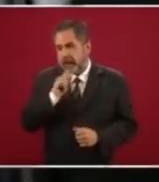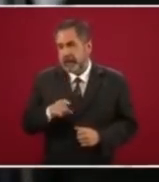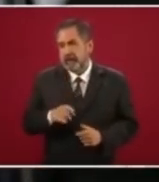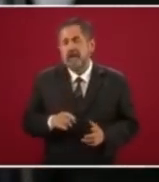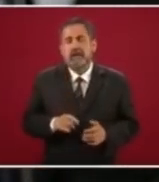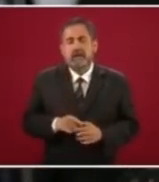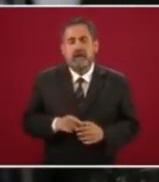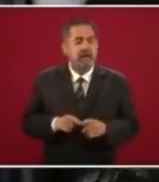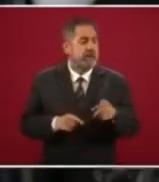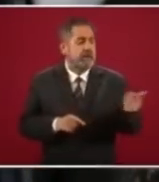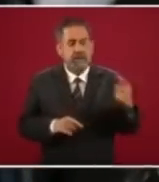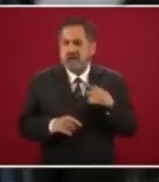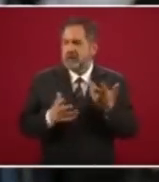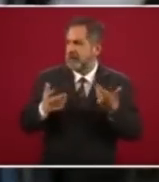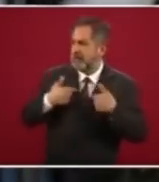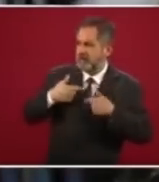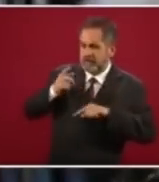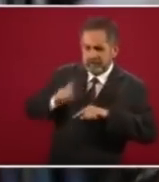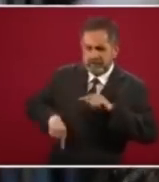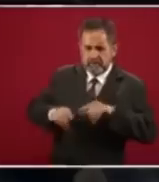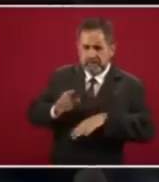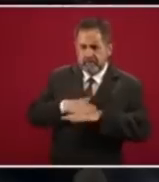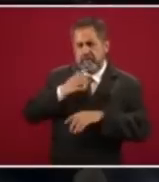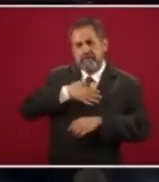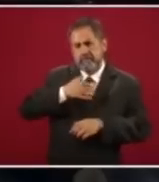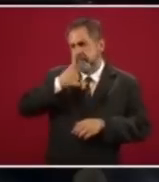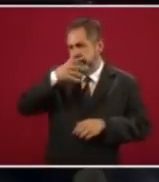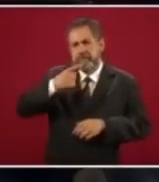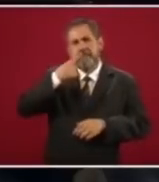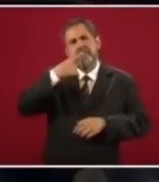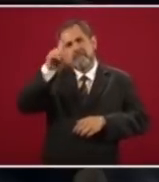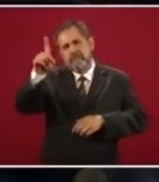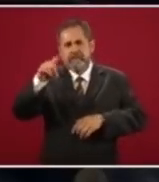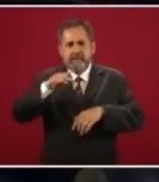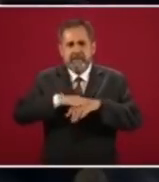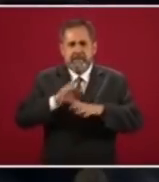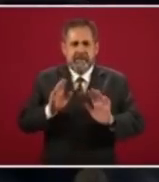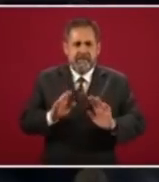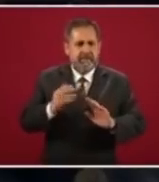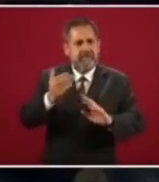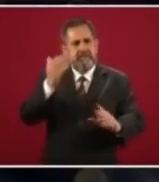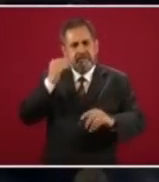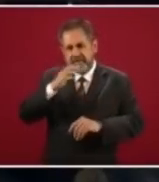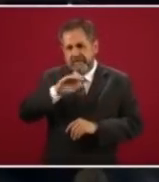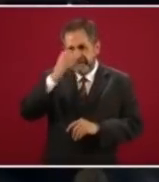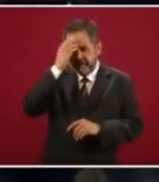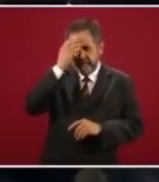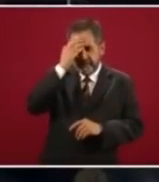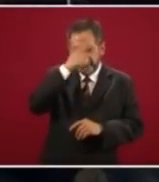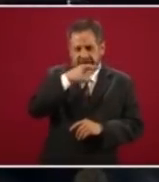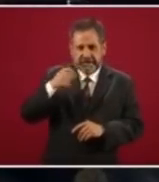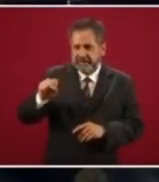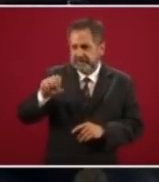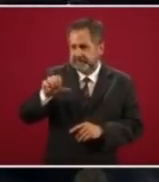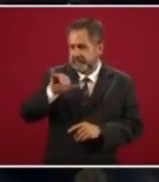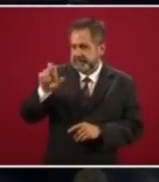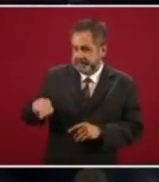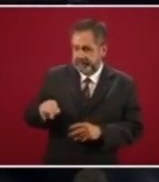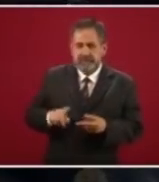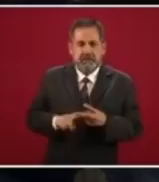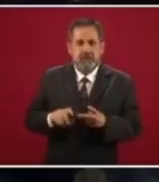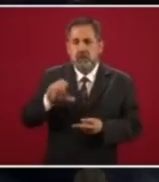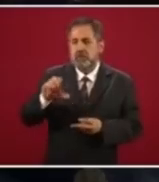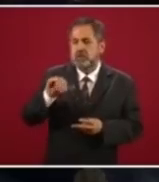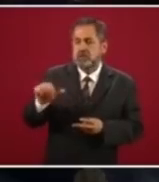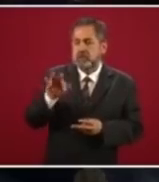y los afectados ya están reclamando. De este caso ya tiene conocimiento la Suprema Corte, el Consejo de la